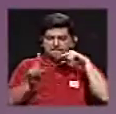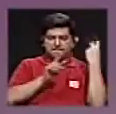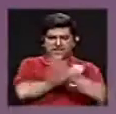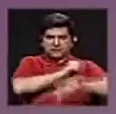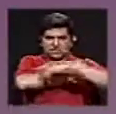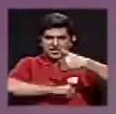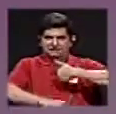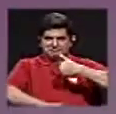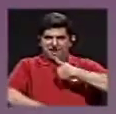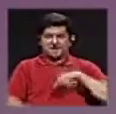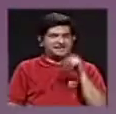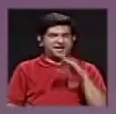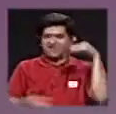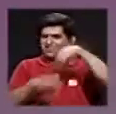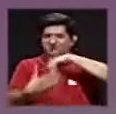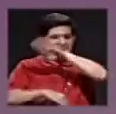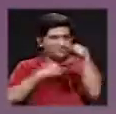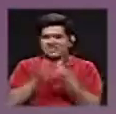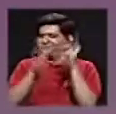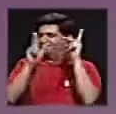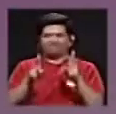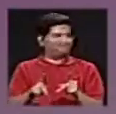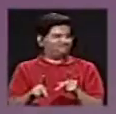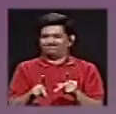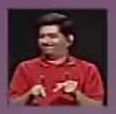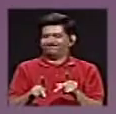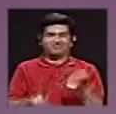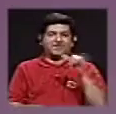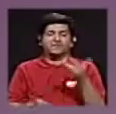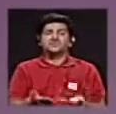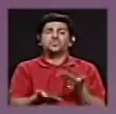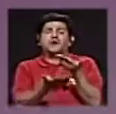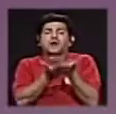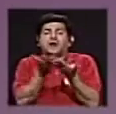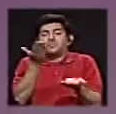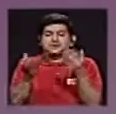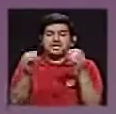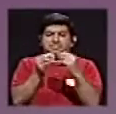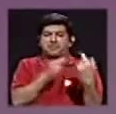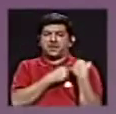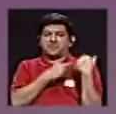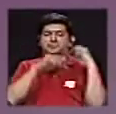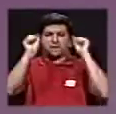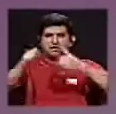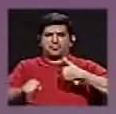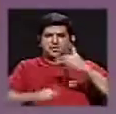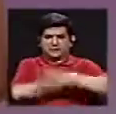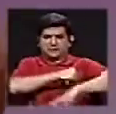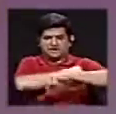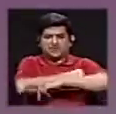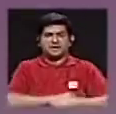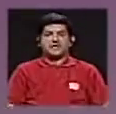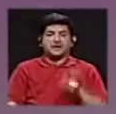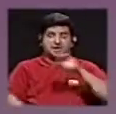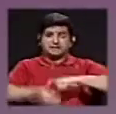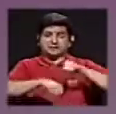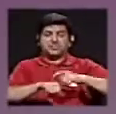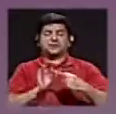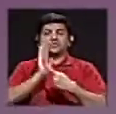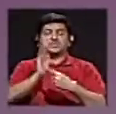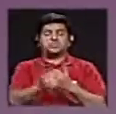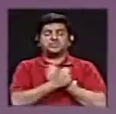se tiene y ahí no entra todo el mundo de verdad entonces eso es como la propuesta más responsable que se puede tener para la patria y ahí es donde se demuestra el verdadero